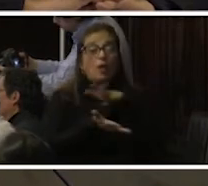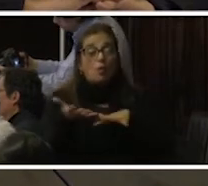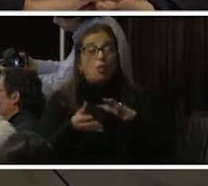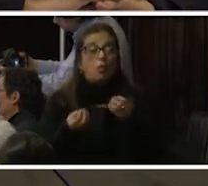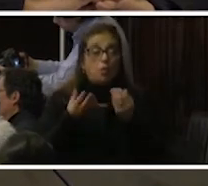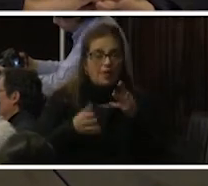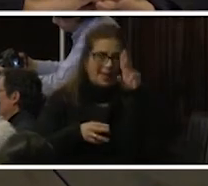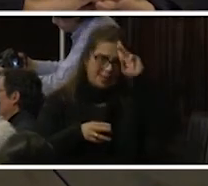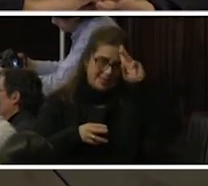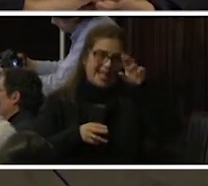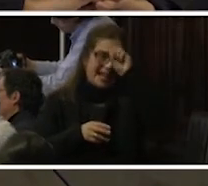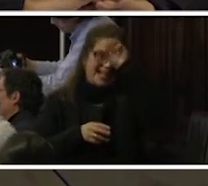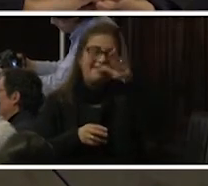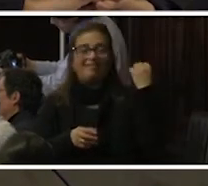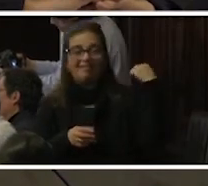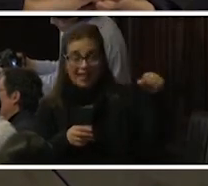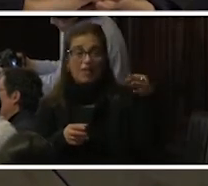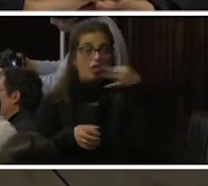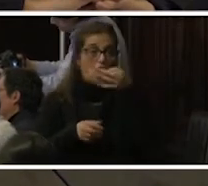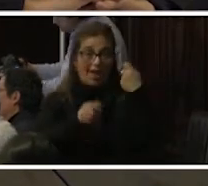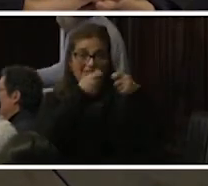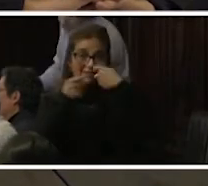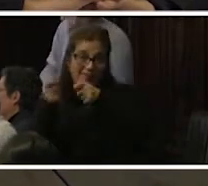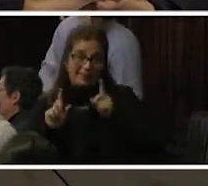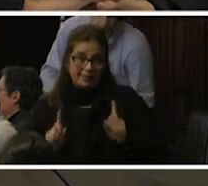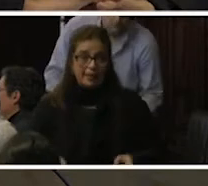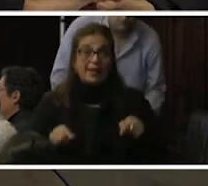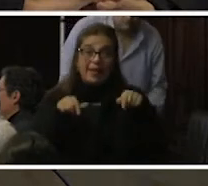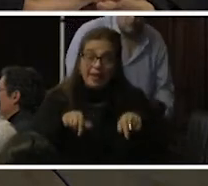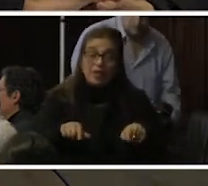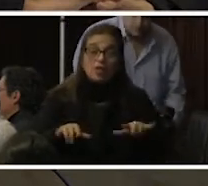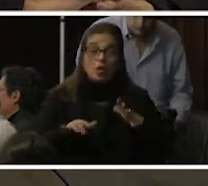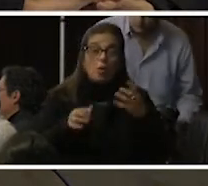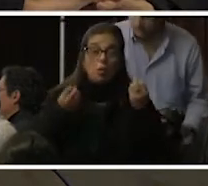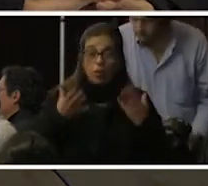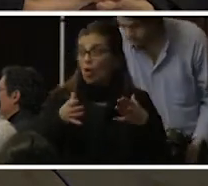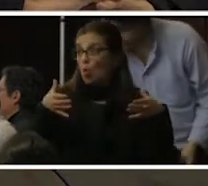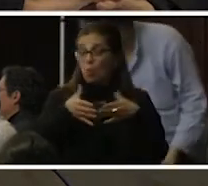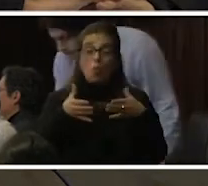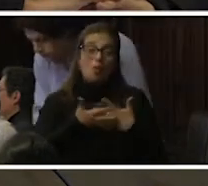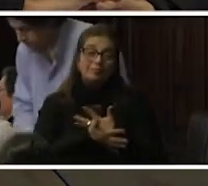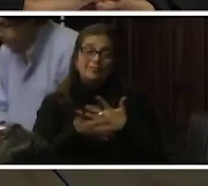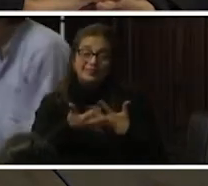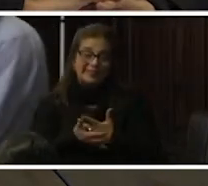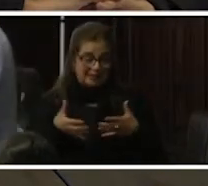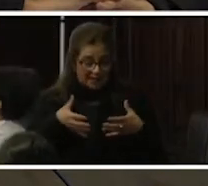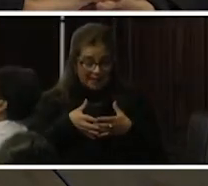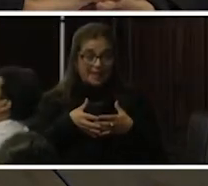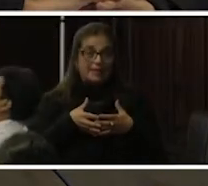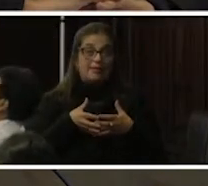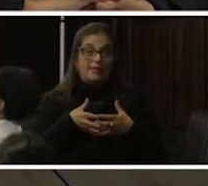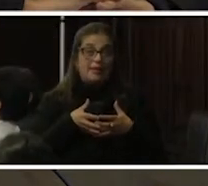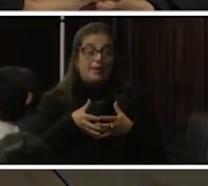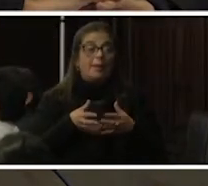la minería ilegal y el tráfico de drogas, entre otros, han llevado a estos pueblos a que estos pueblos vivan en un